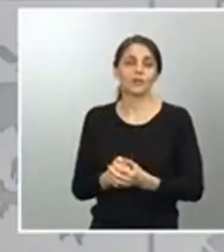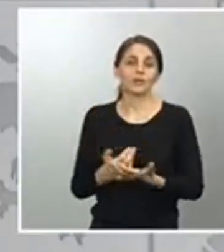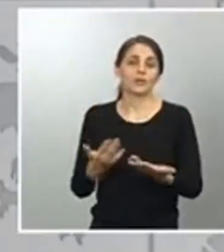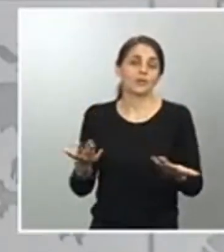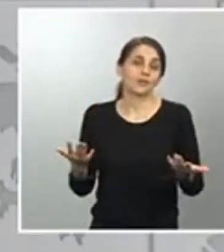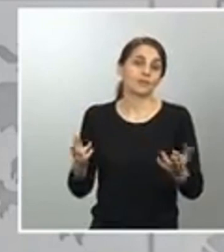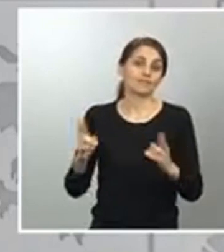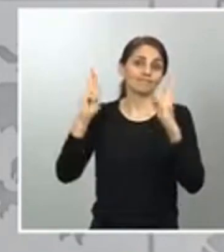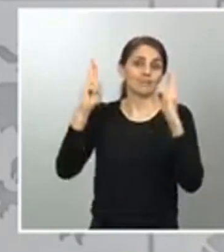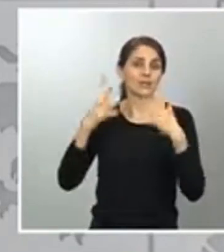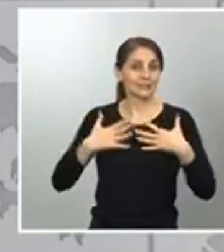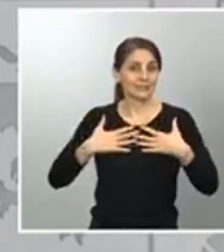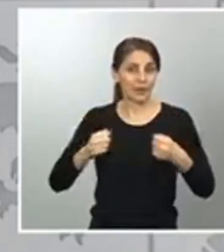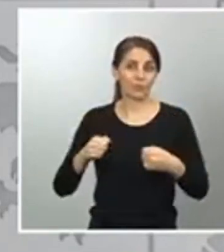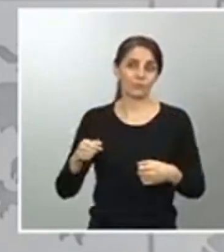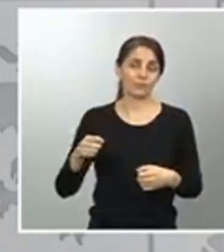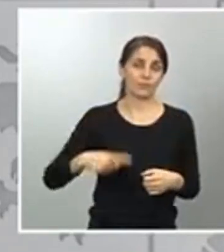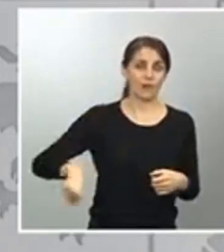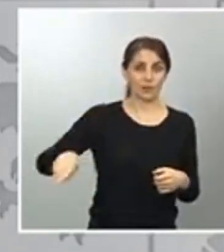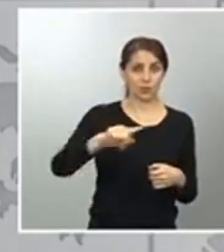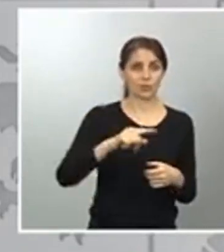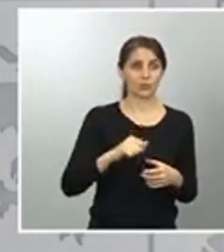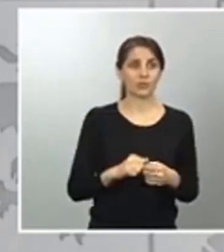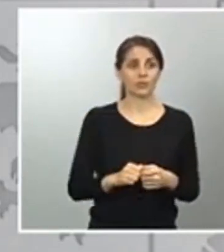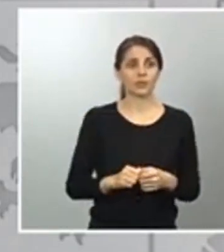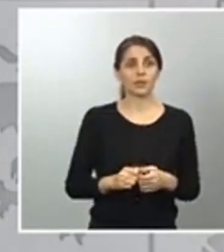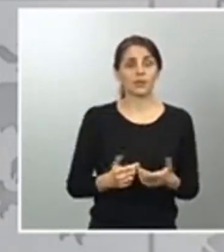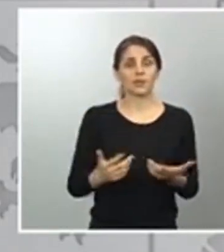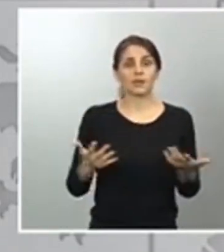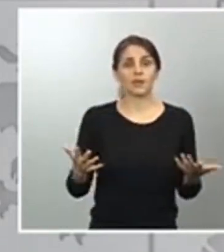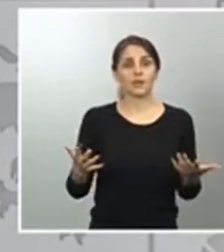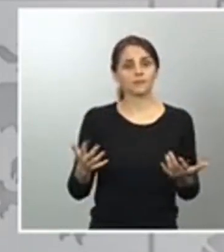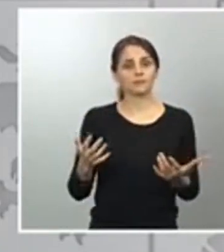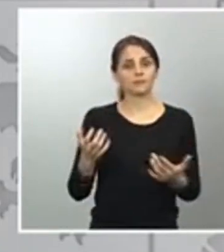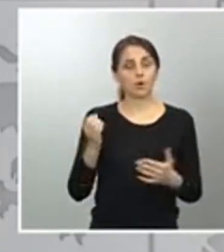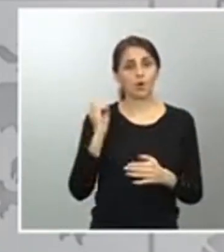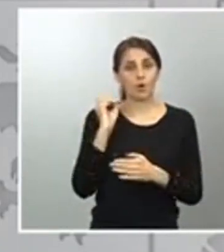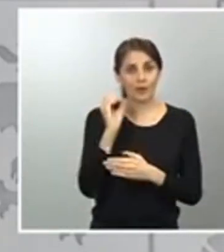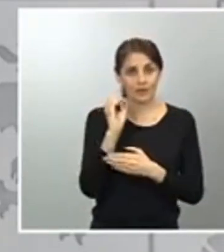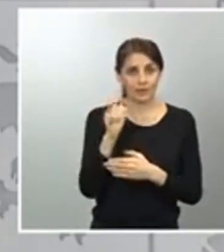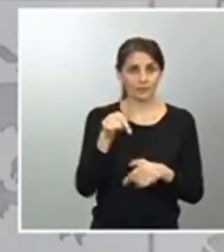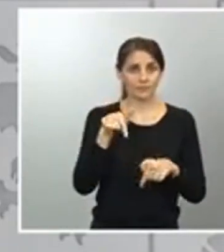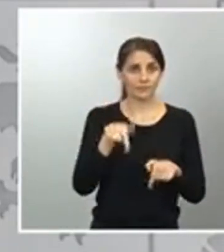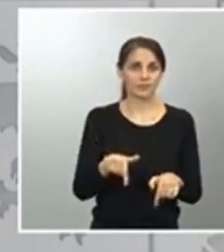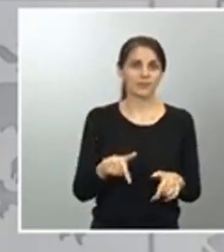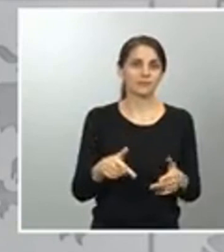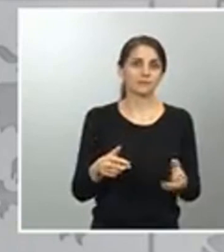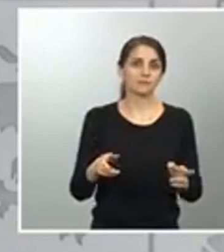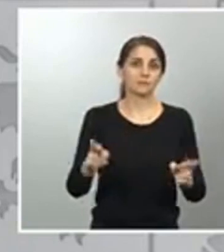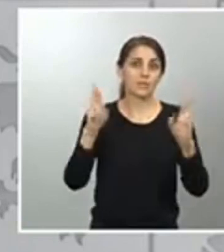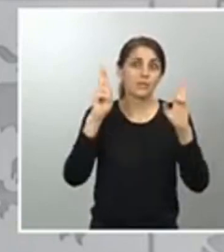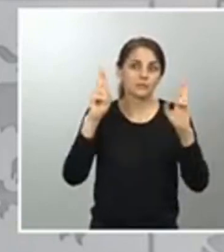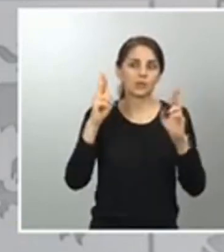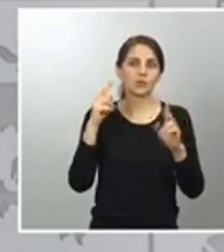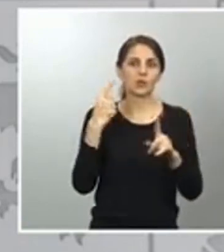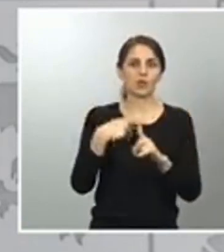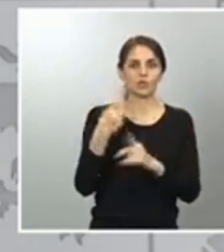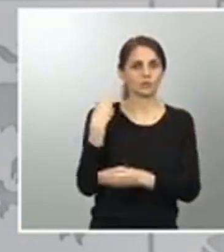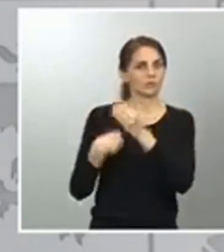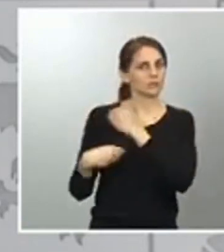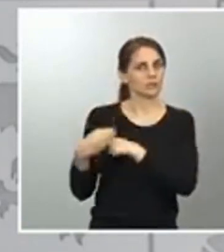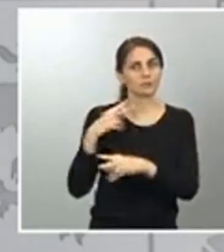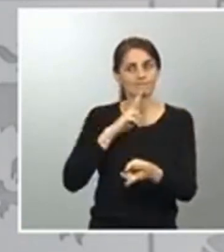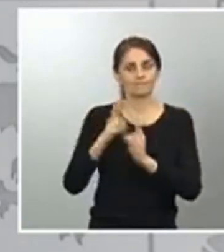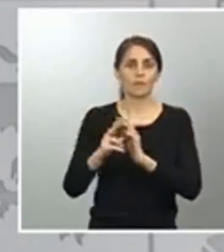salud y, en fin, que esta comparecencia haya al menos permitido aclarar algunas dudas sobre